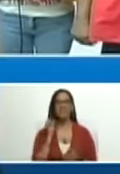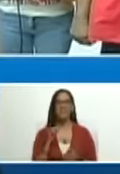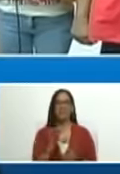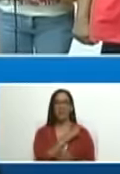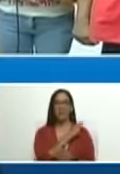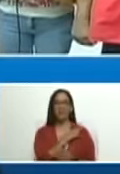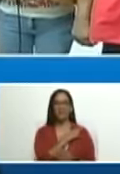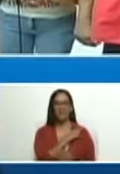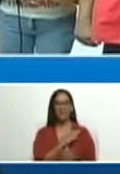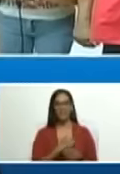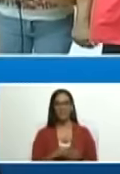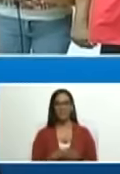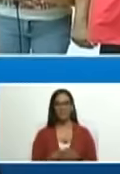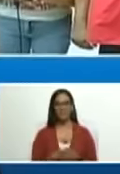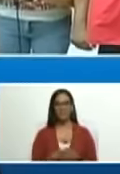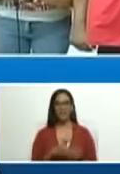mando,